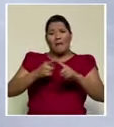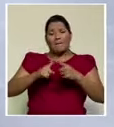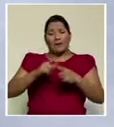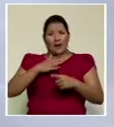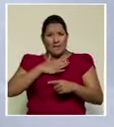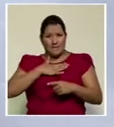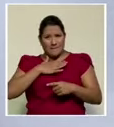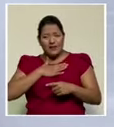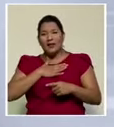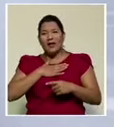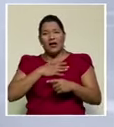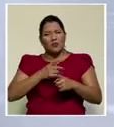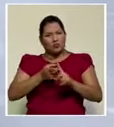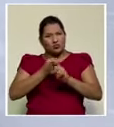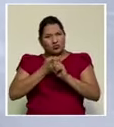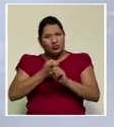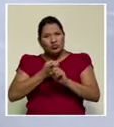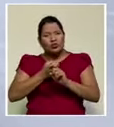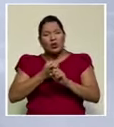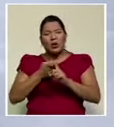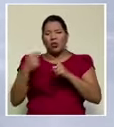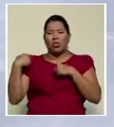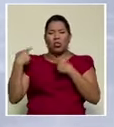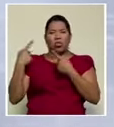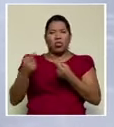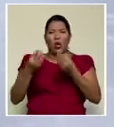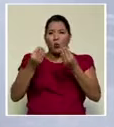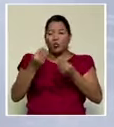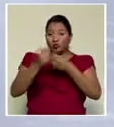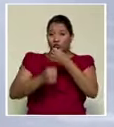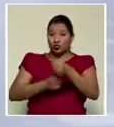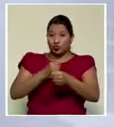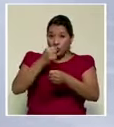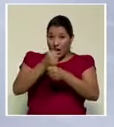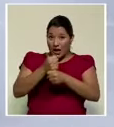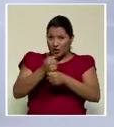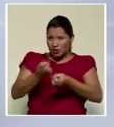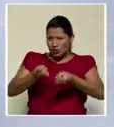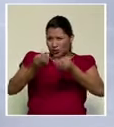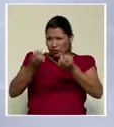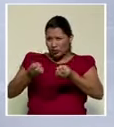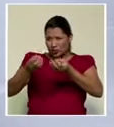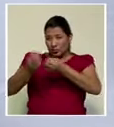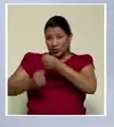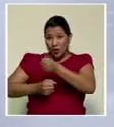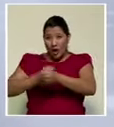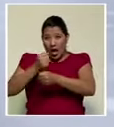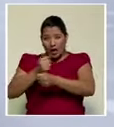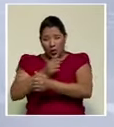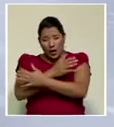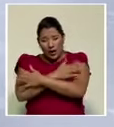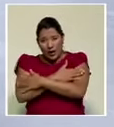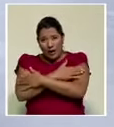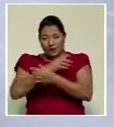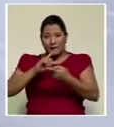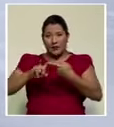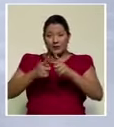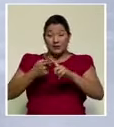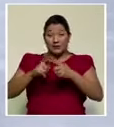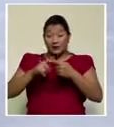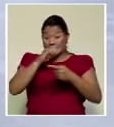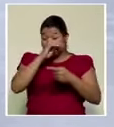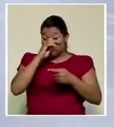a nivel de hermandad durante muchos años, décadas de cariño y amistad, y la